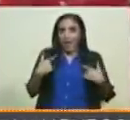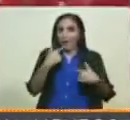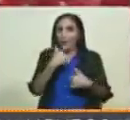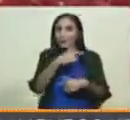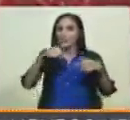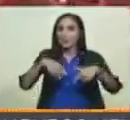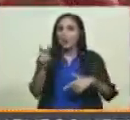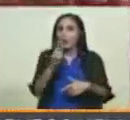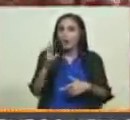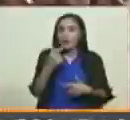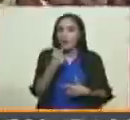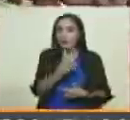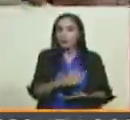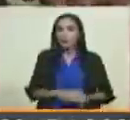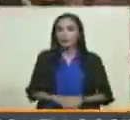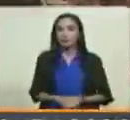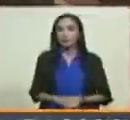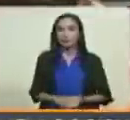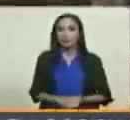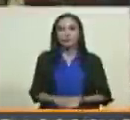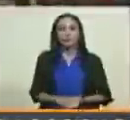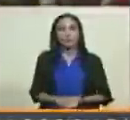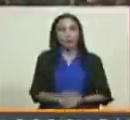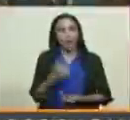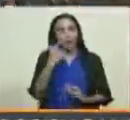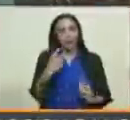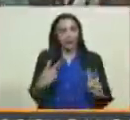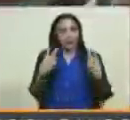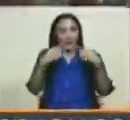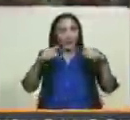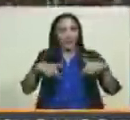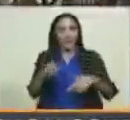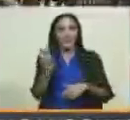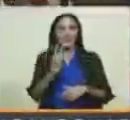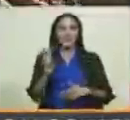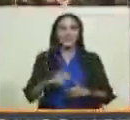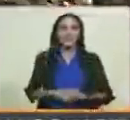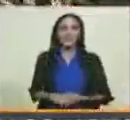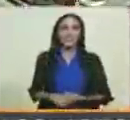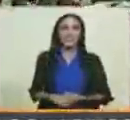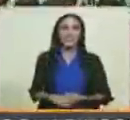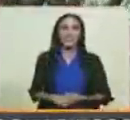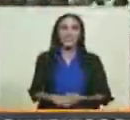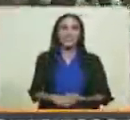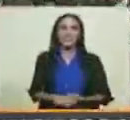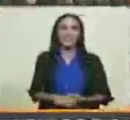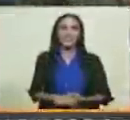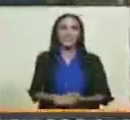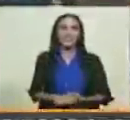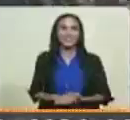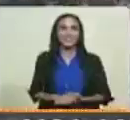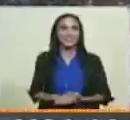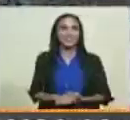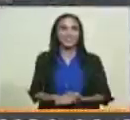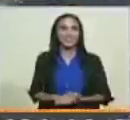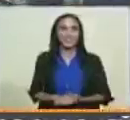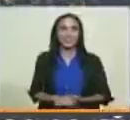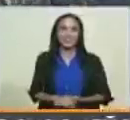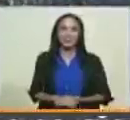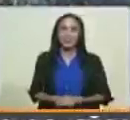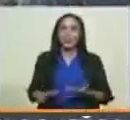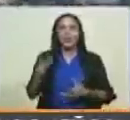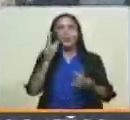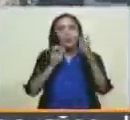dice la Biblia, que tenga ojos, que vea y que los abra bien, el que tenga